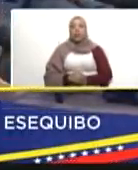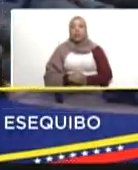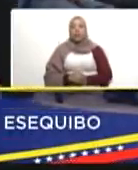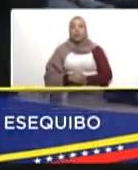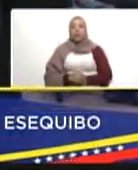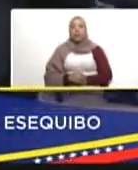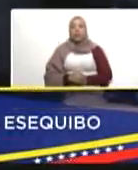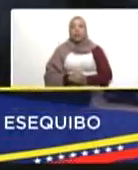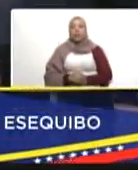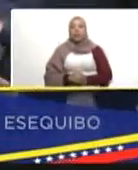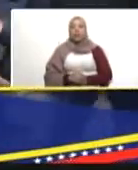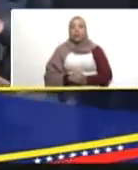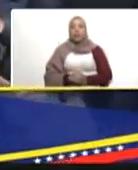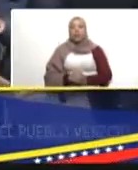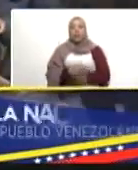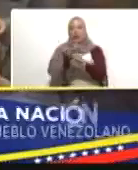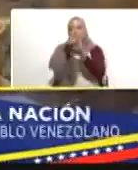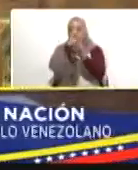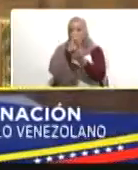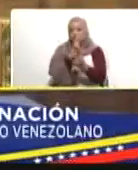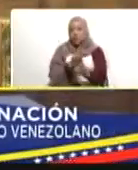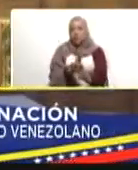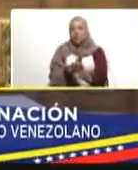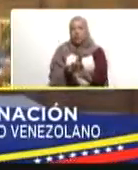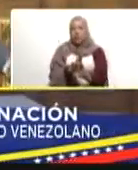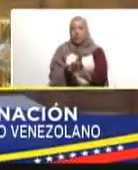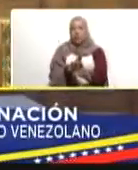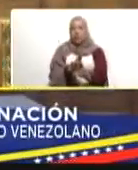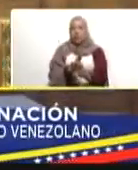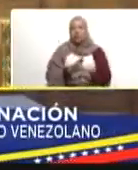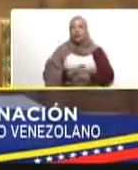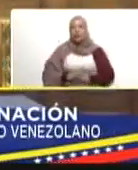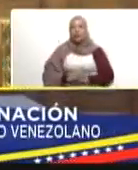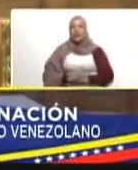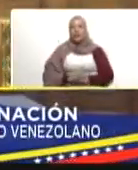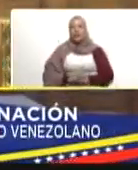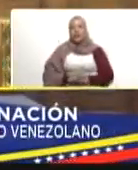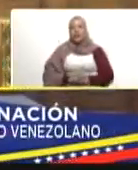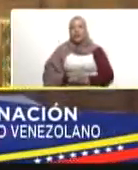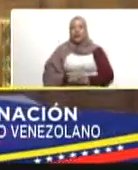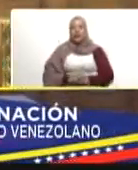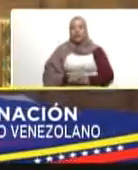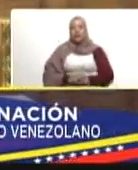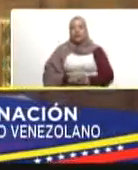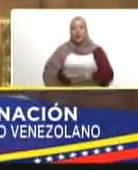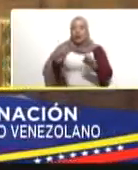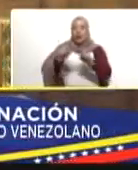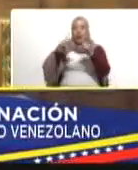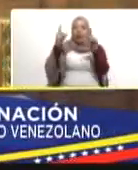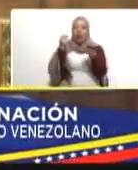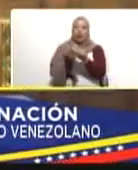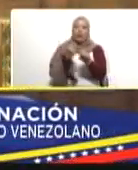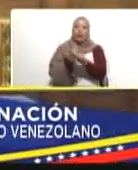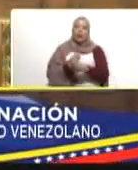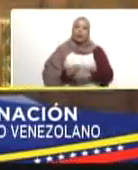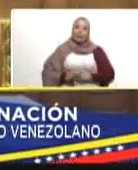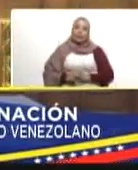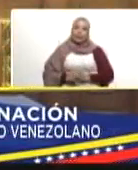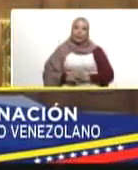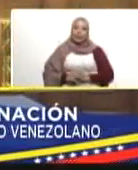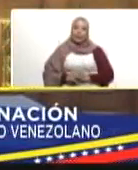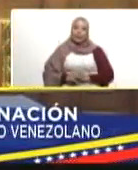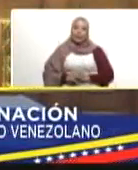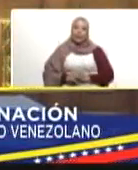sea el resultado es impresionante